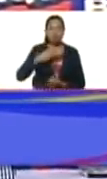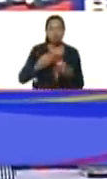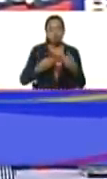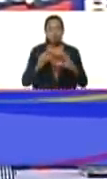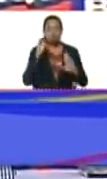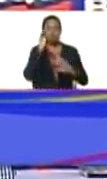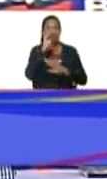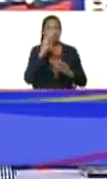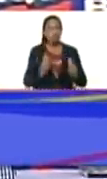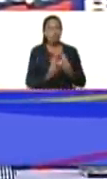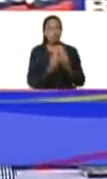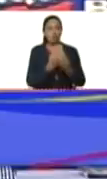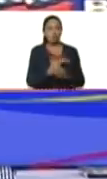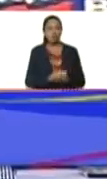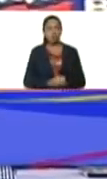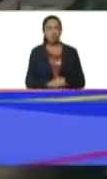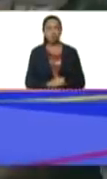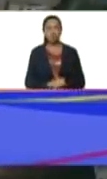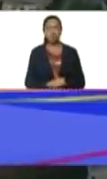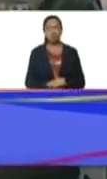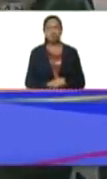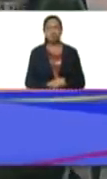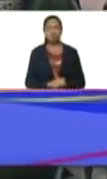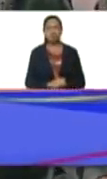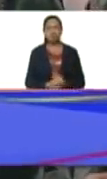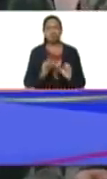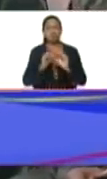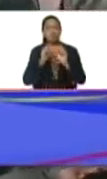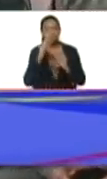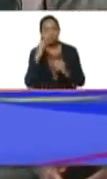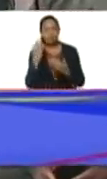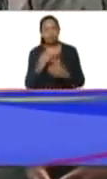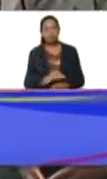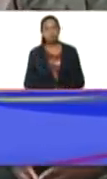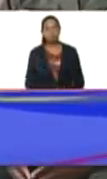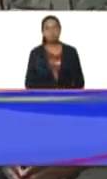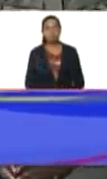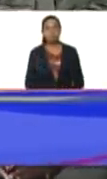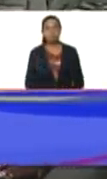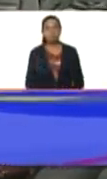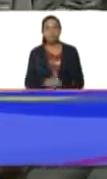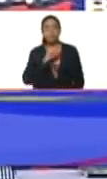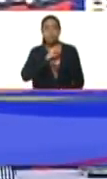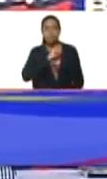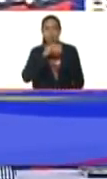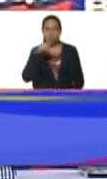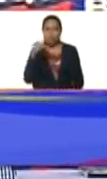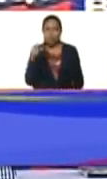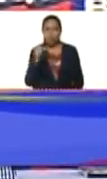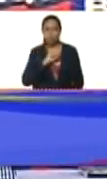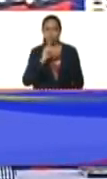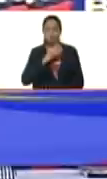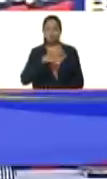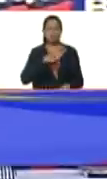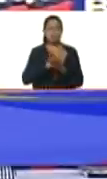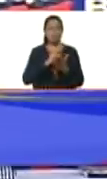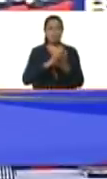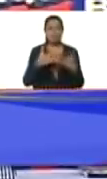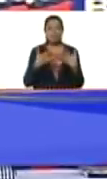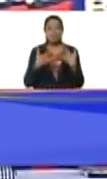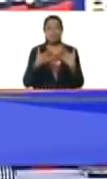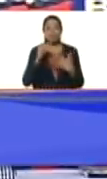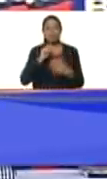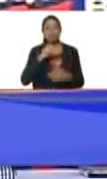futuro. Los admiro. Sigue, Mara. ¿Estás nerviosa? No, no. ¿Emocionada?